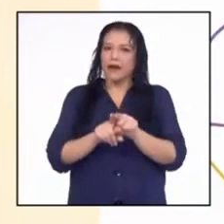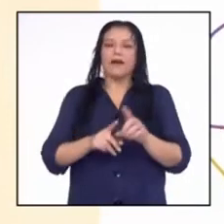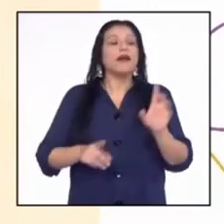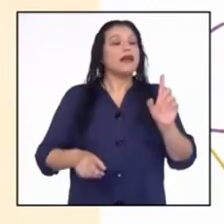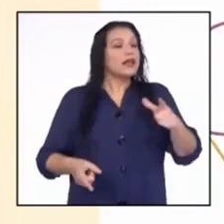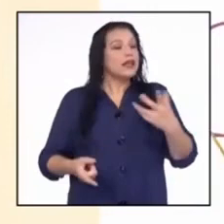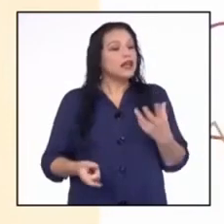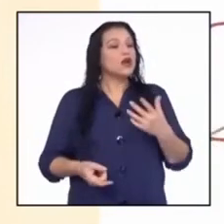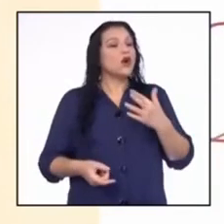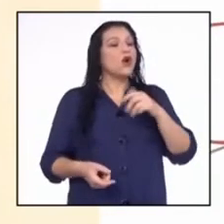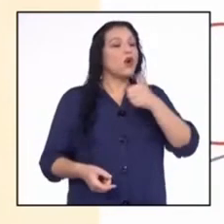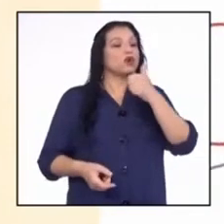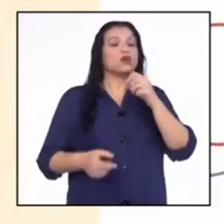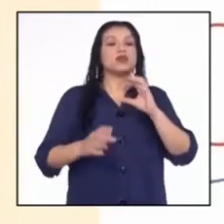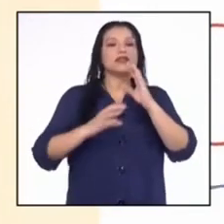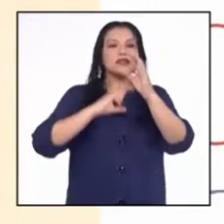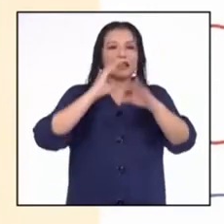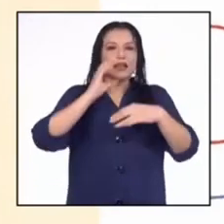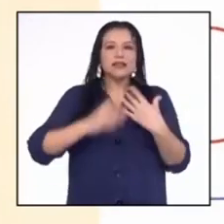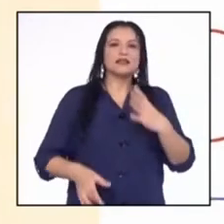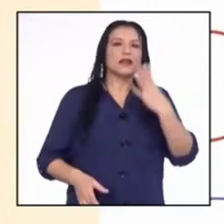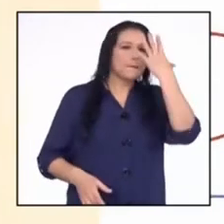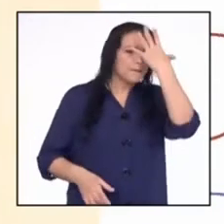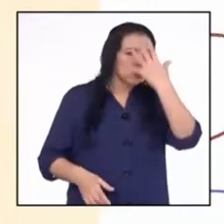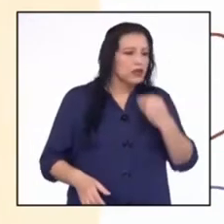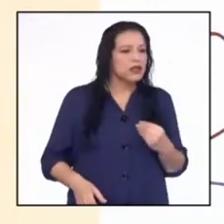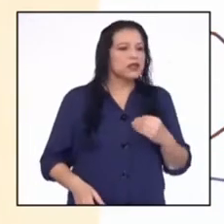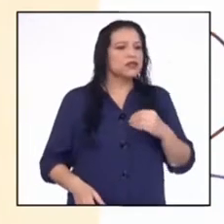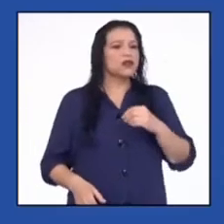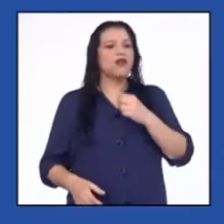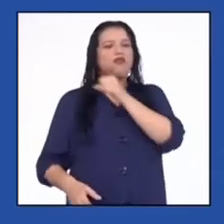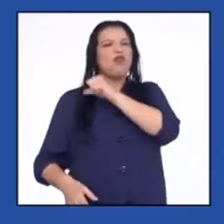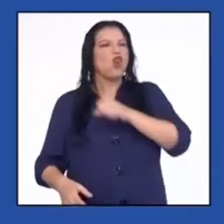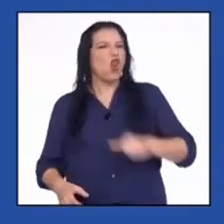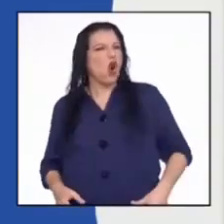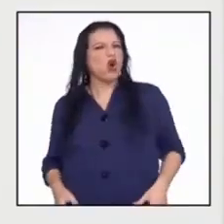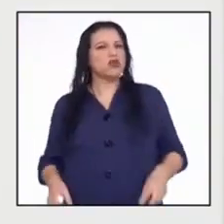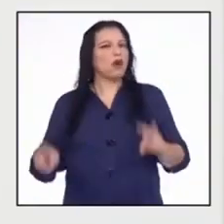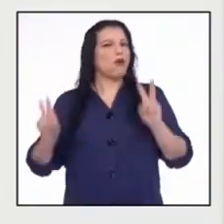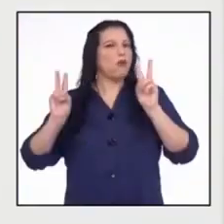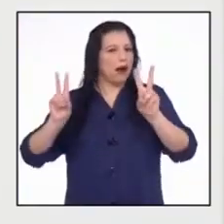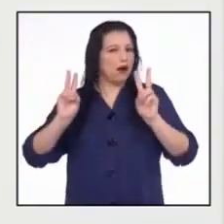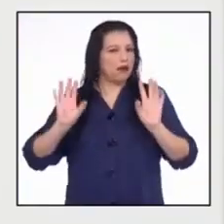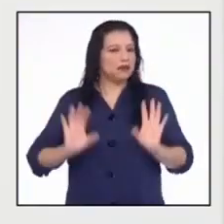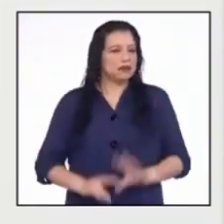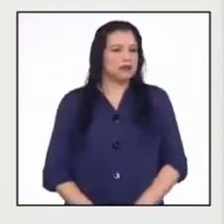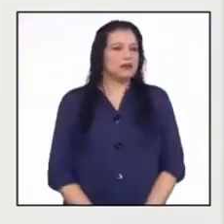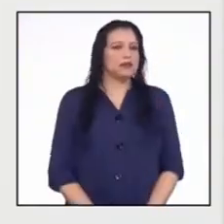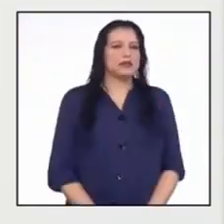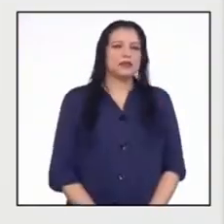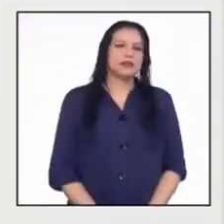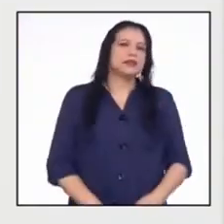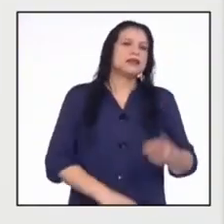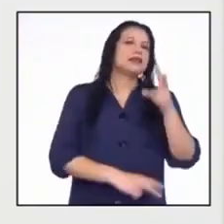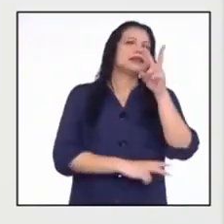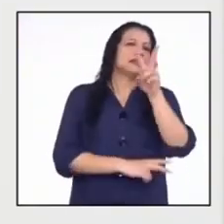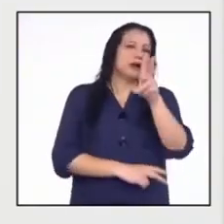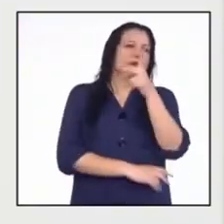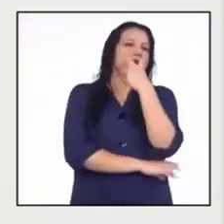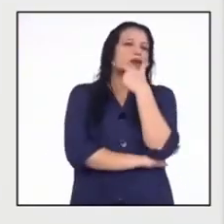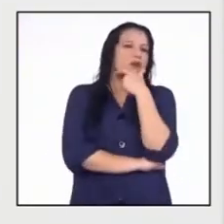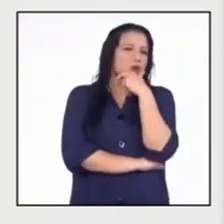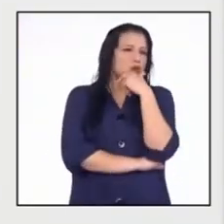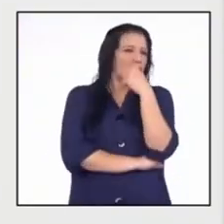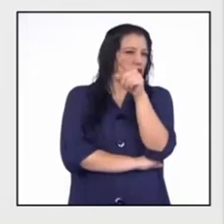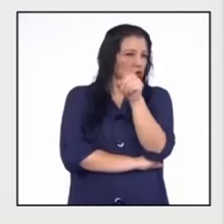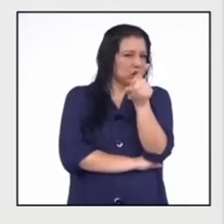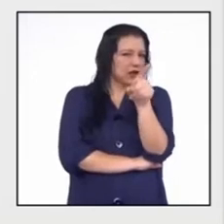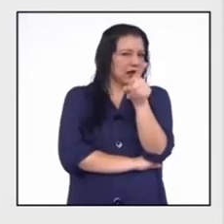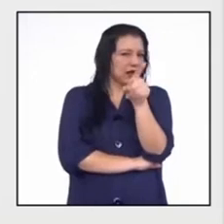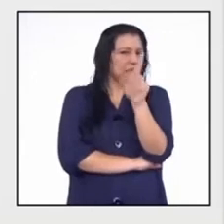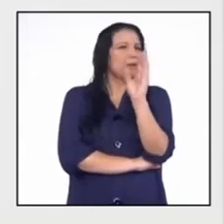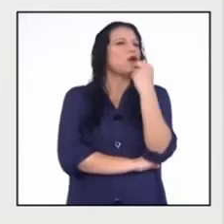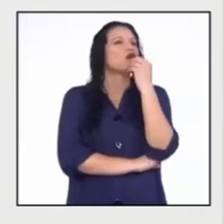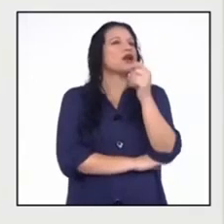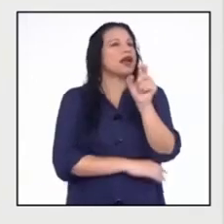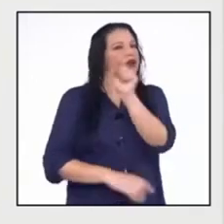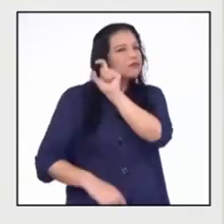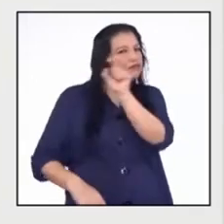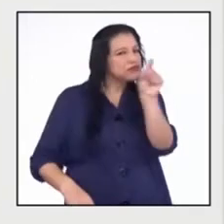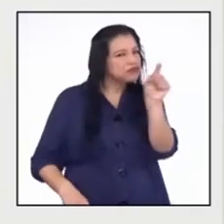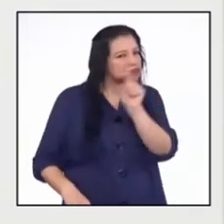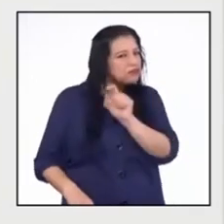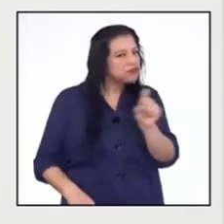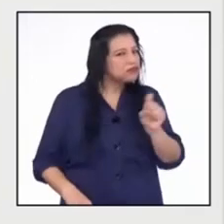las palabras bonita y flojos o vagos. ¿Ya se dieron cuenta en casa por qué fueron